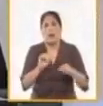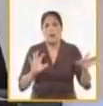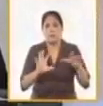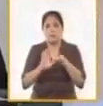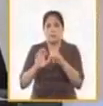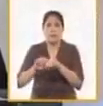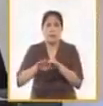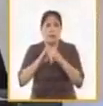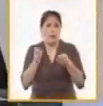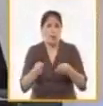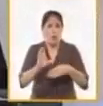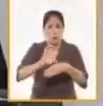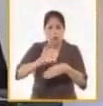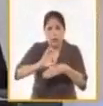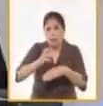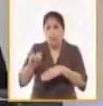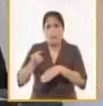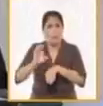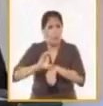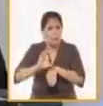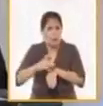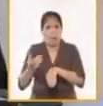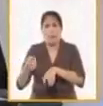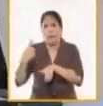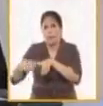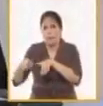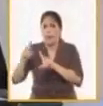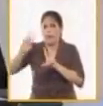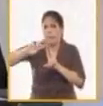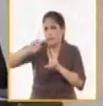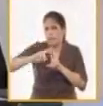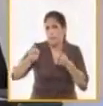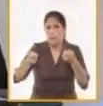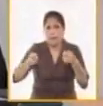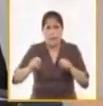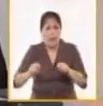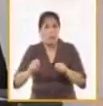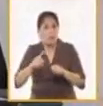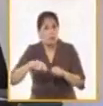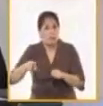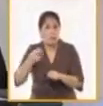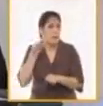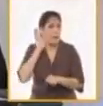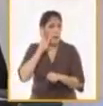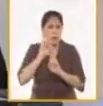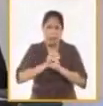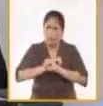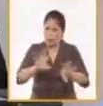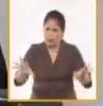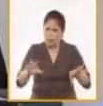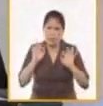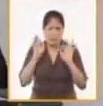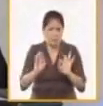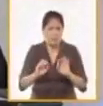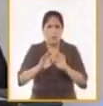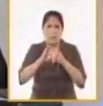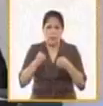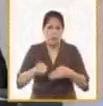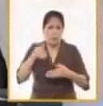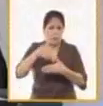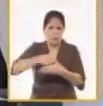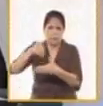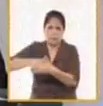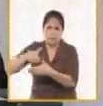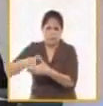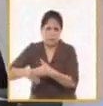enorme barraje de los grandes medios de la prensa mundial, los grandes grupos mediáticos, y no solo me